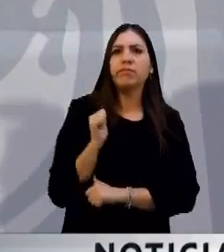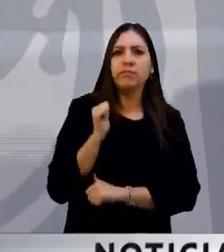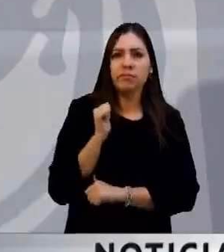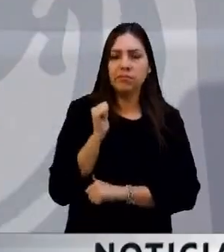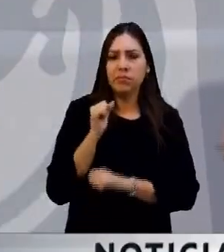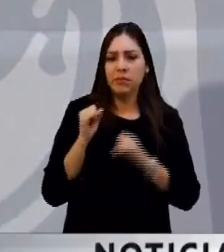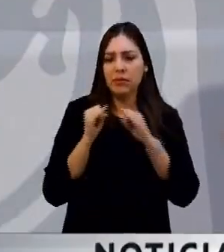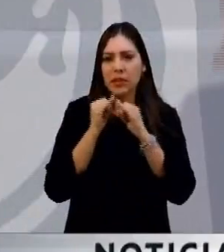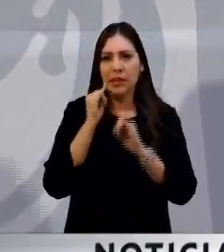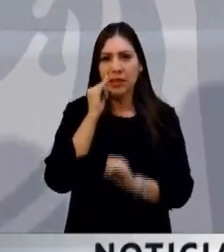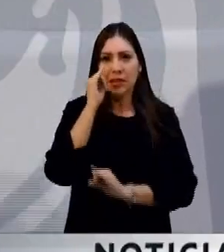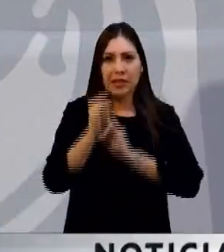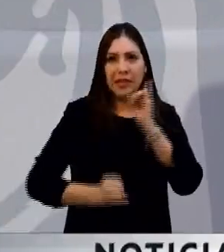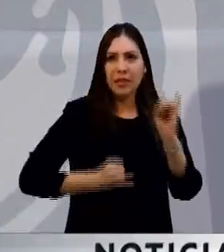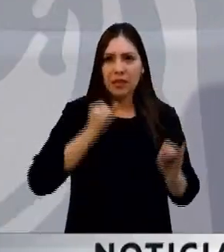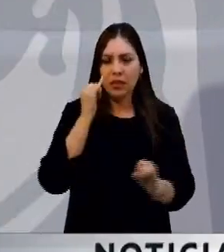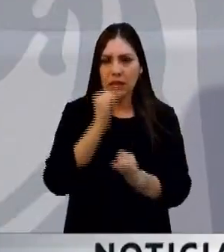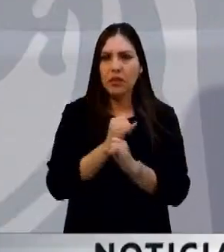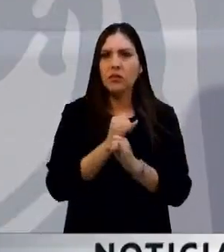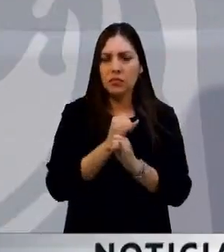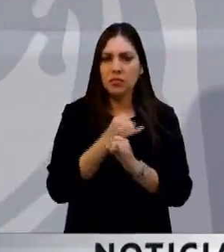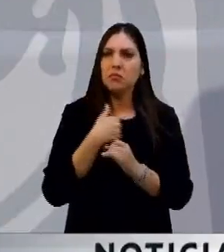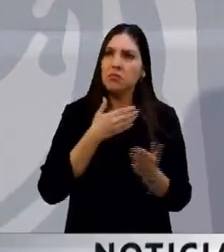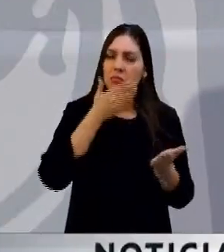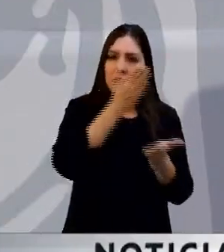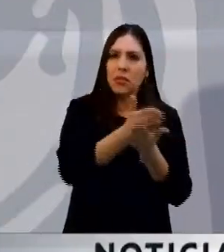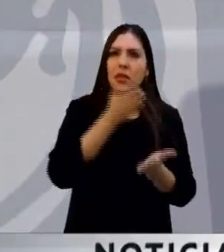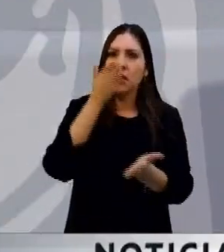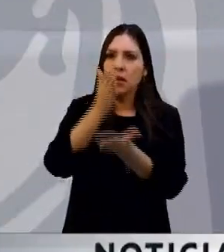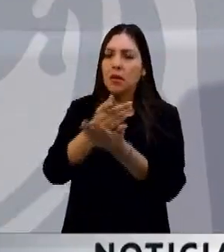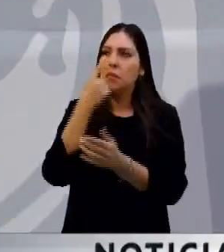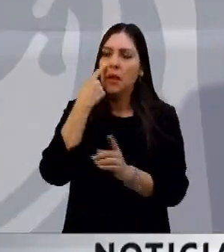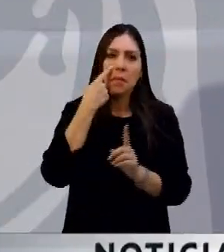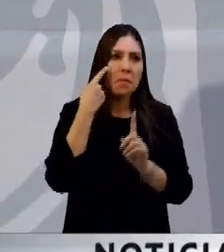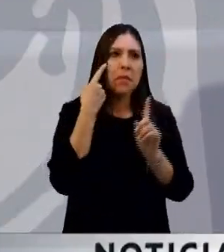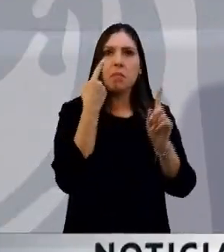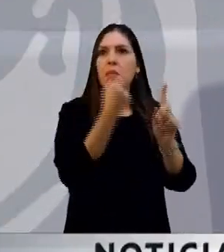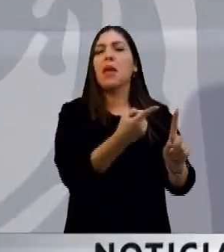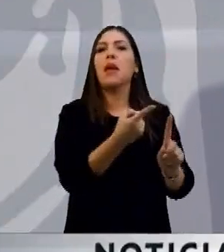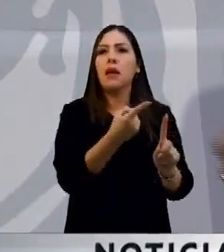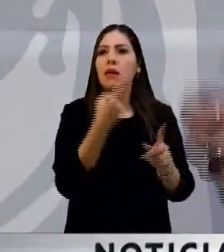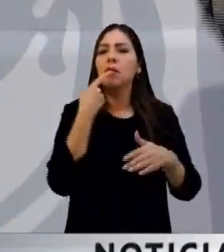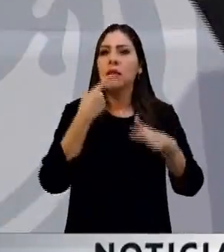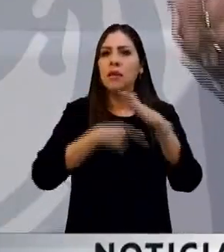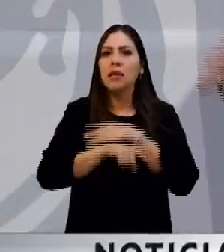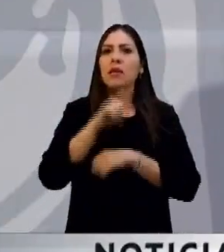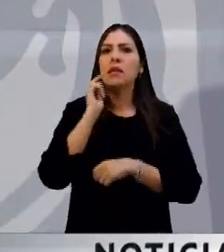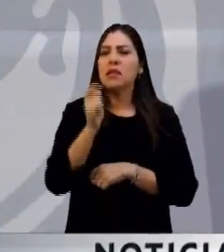para señalar para denunciar No solamente la actitud del secretario de gobernación